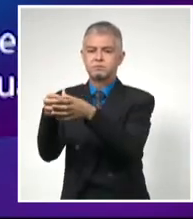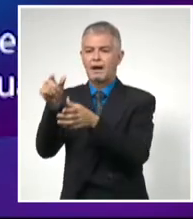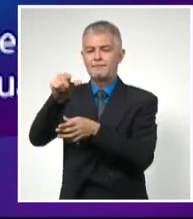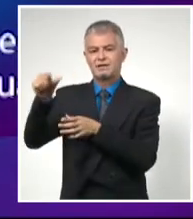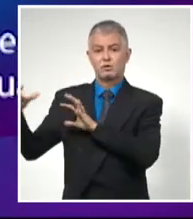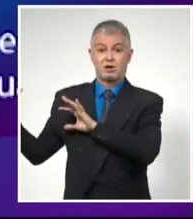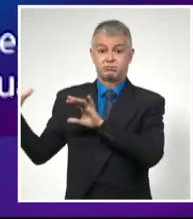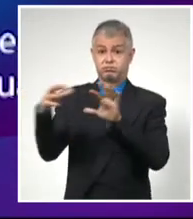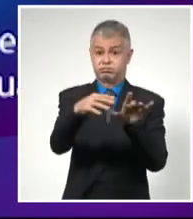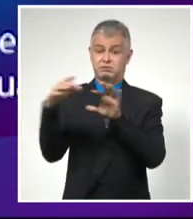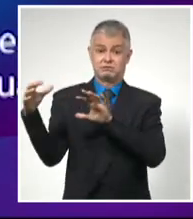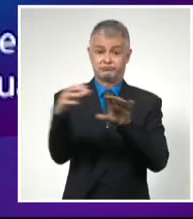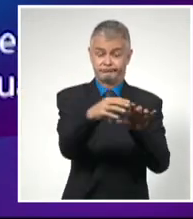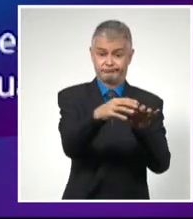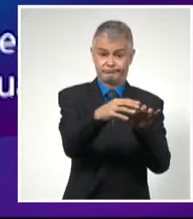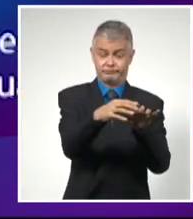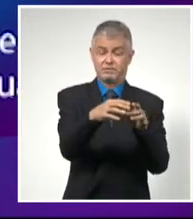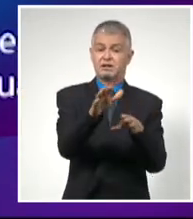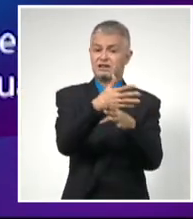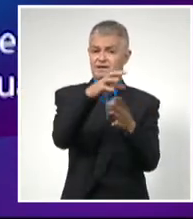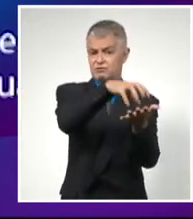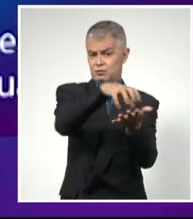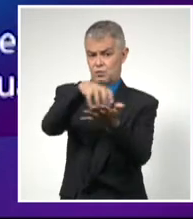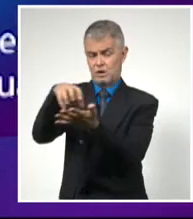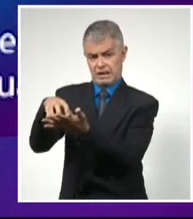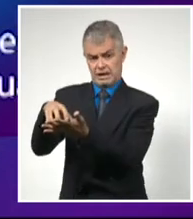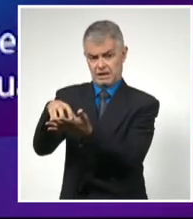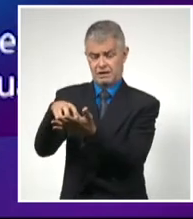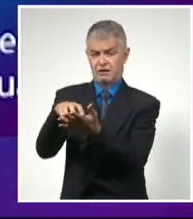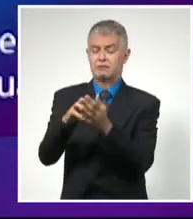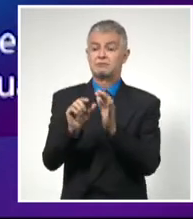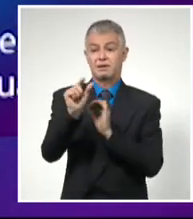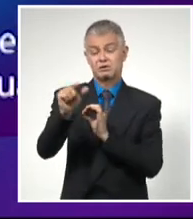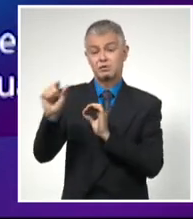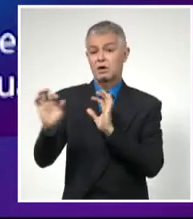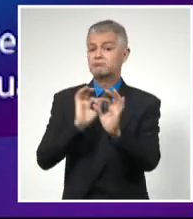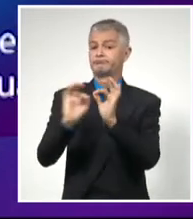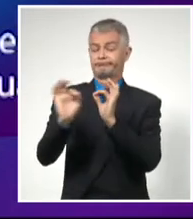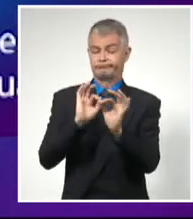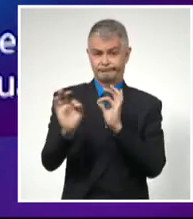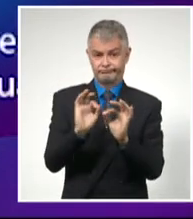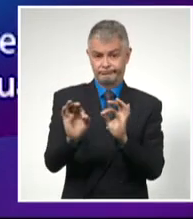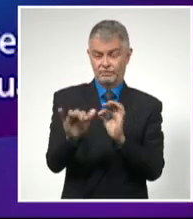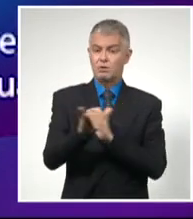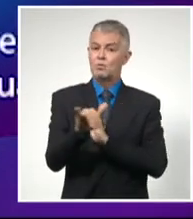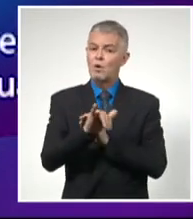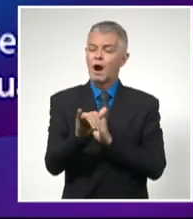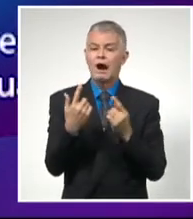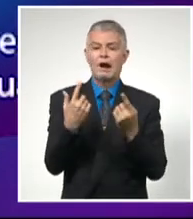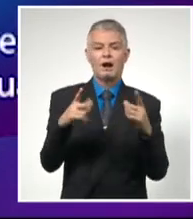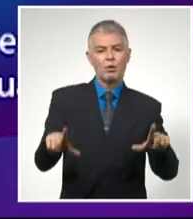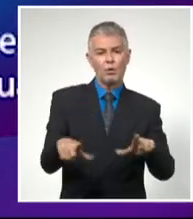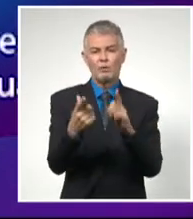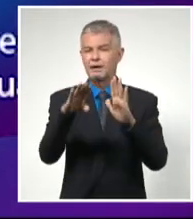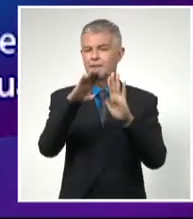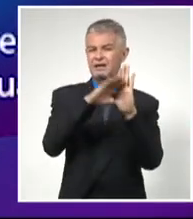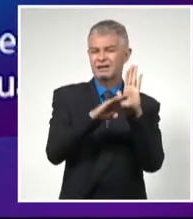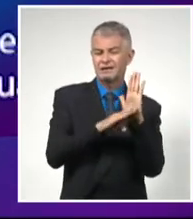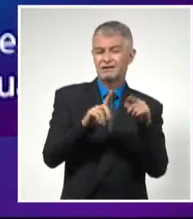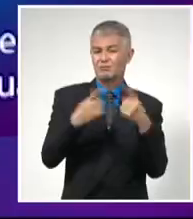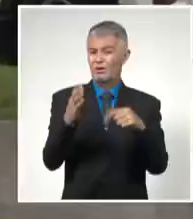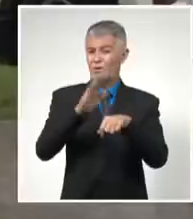Sábalo, uno en Guanedó y uno en Isabel Rubio. A partir también de ir adoptando las medidas por la